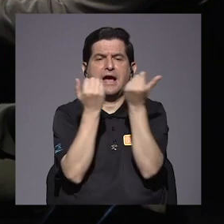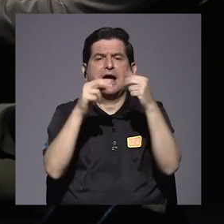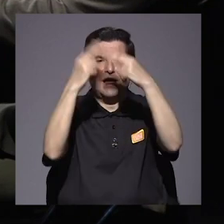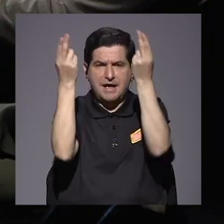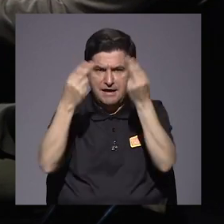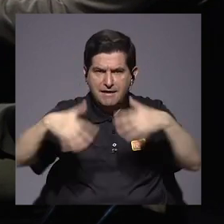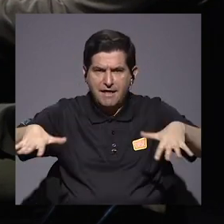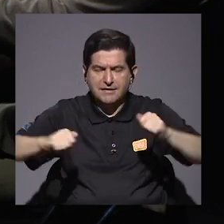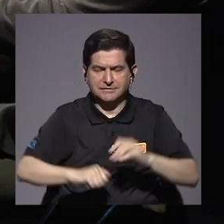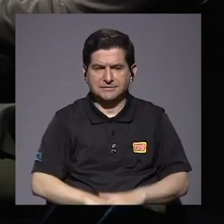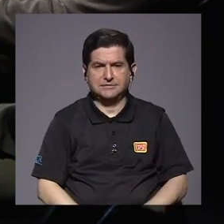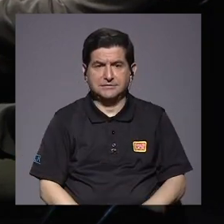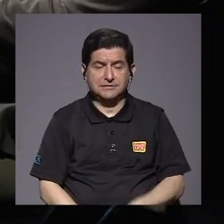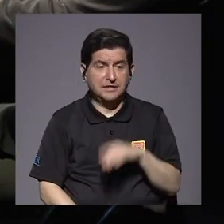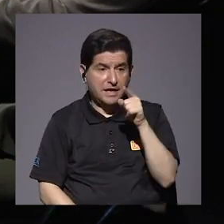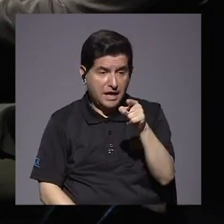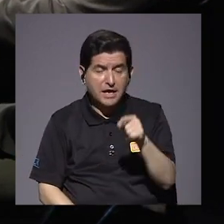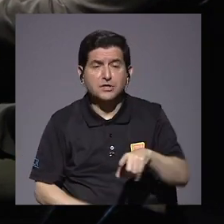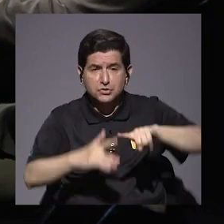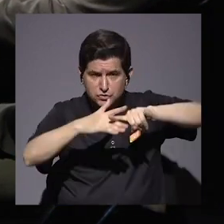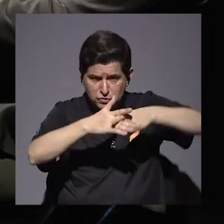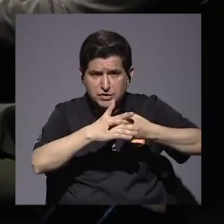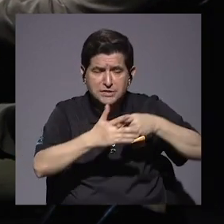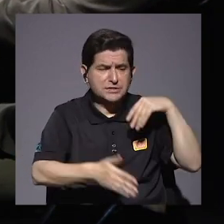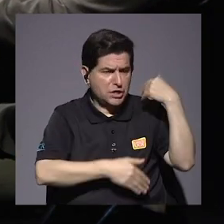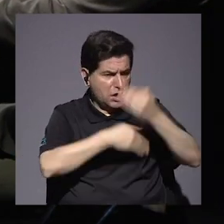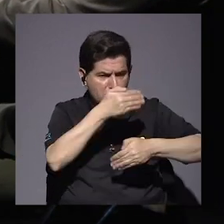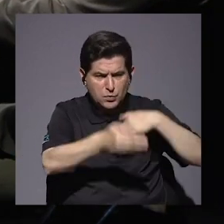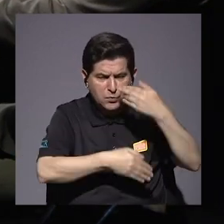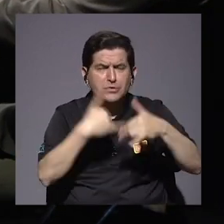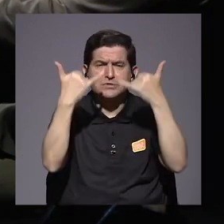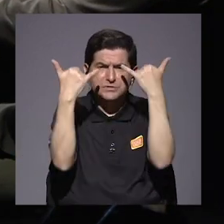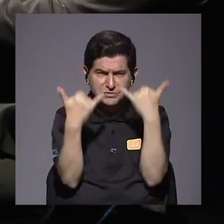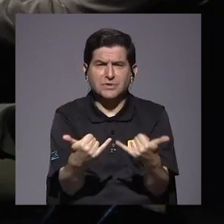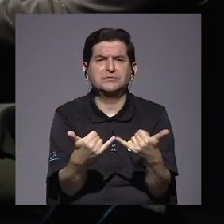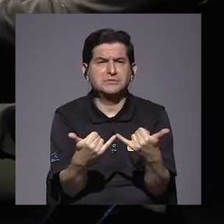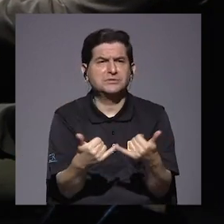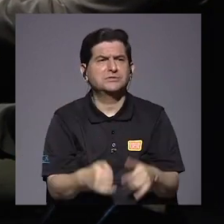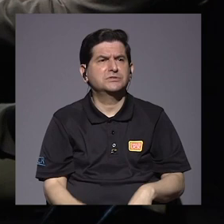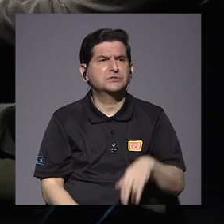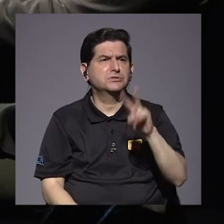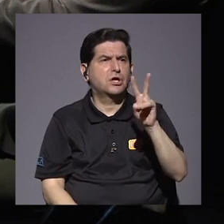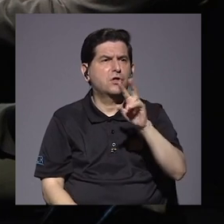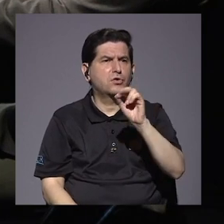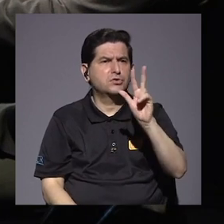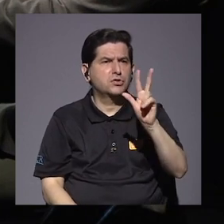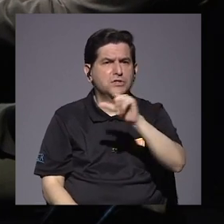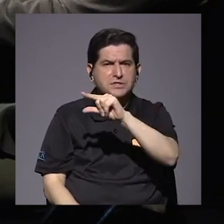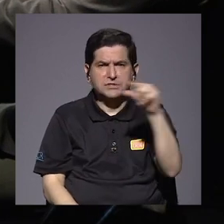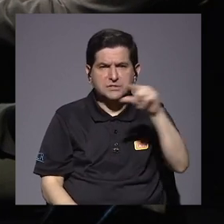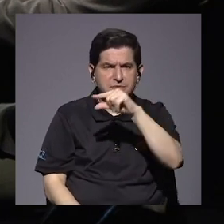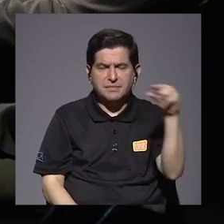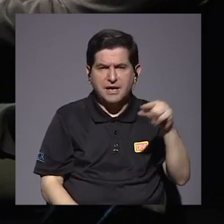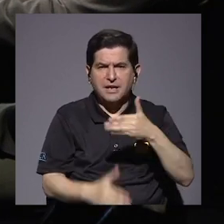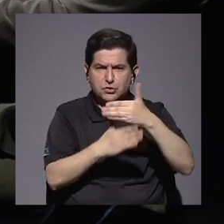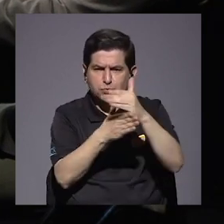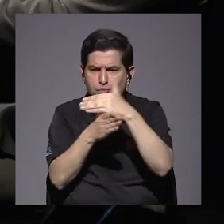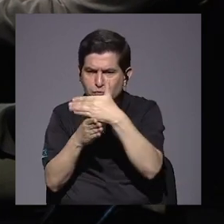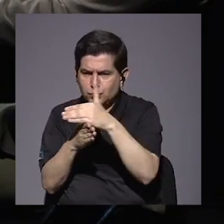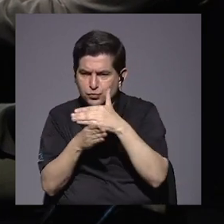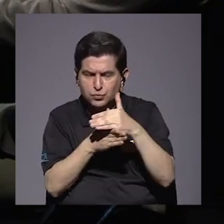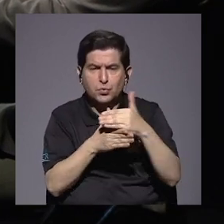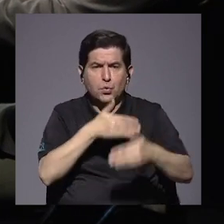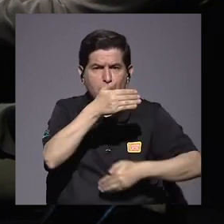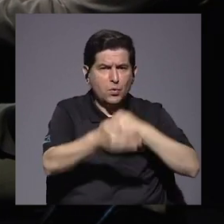virtuales. Eso lo hemos iniciado, fue un proceso que iniciamos hace ya 2 o 3 semanas, la distribución ha sido